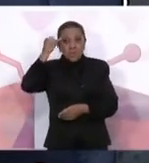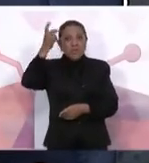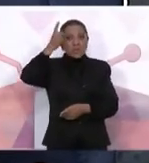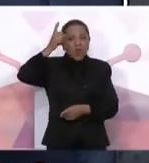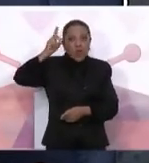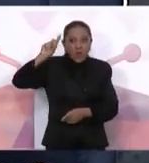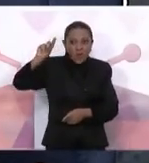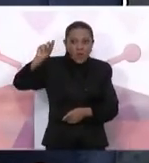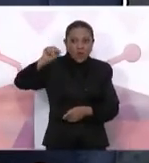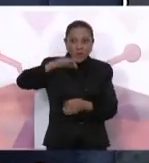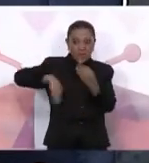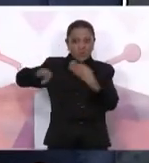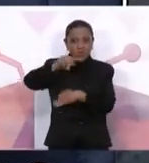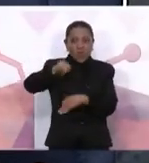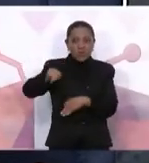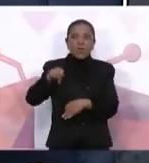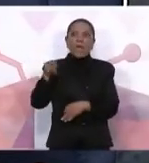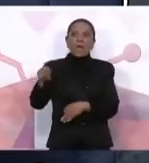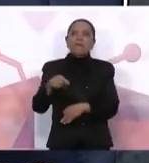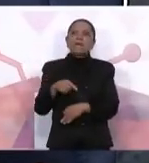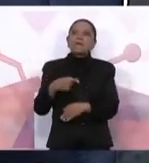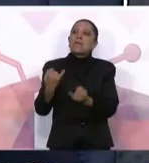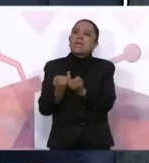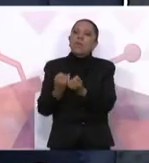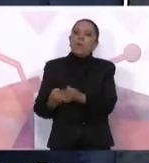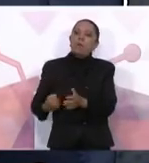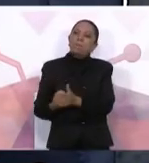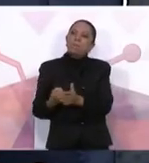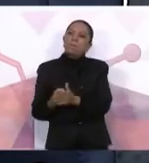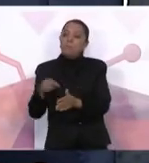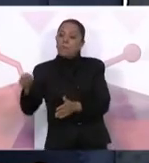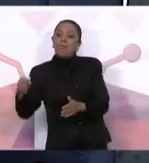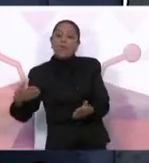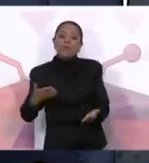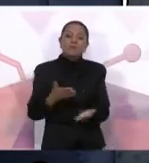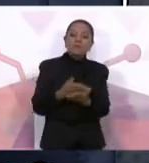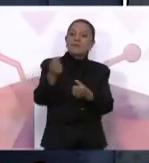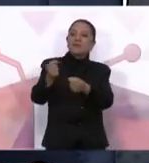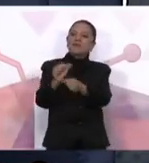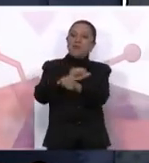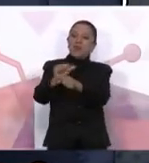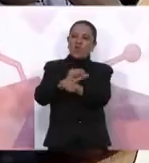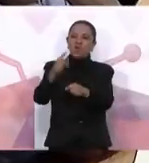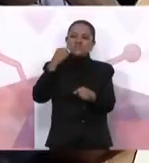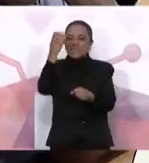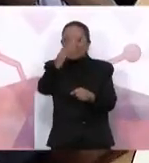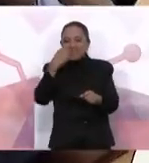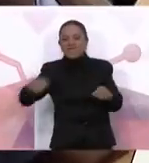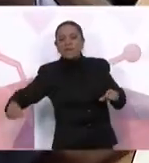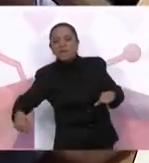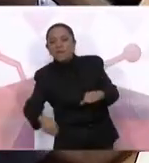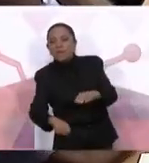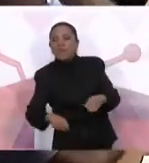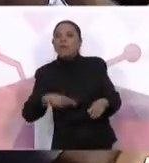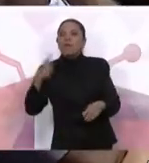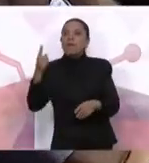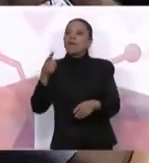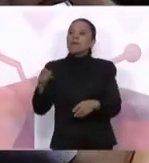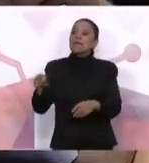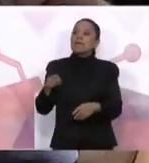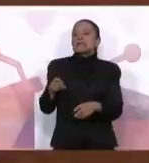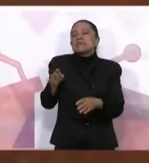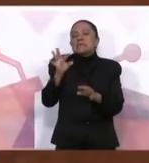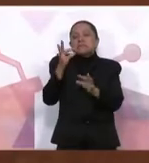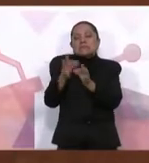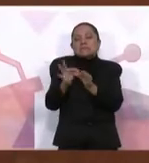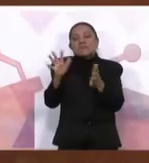un beneficio generar también planes que podamos generar con los ambientalistas y revisar los recursos que tenemos tenerla la